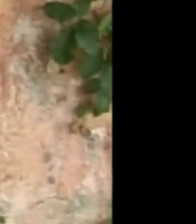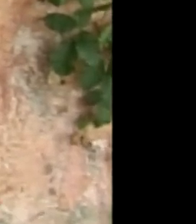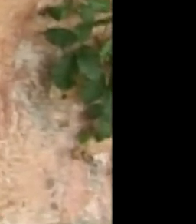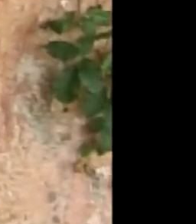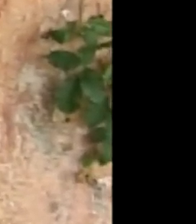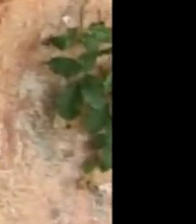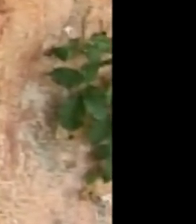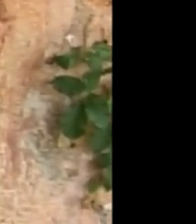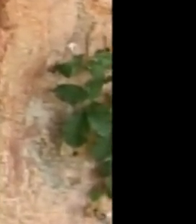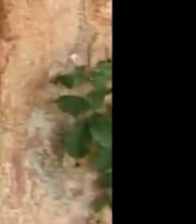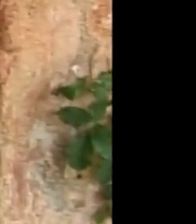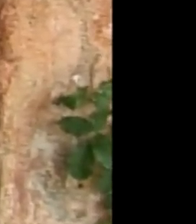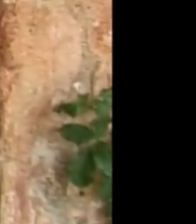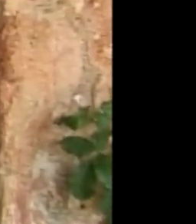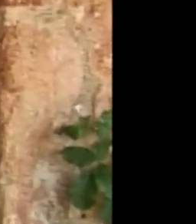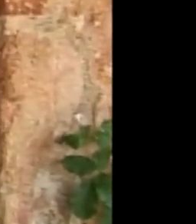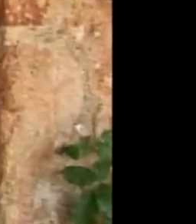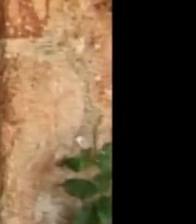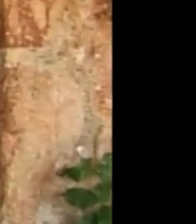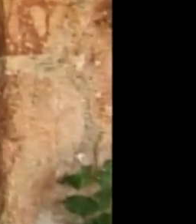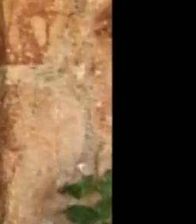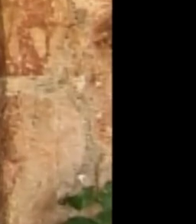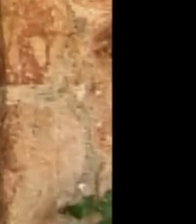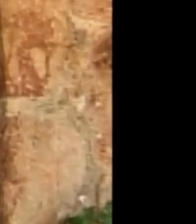los gobernantes.